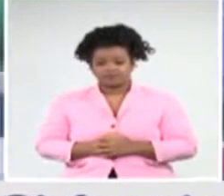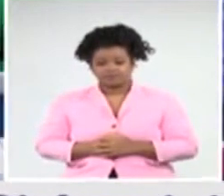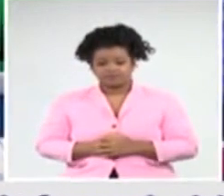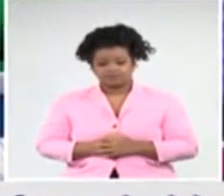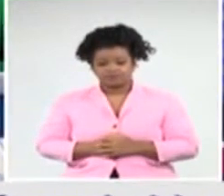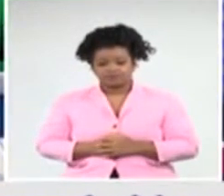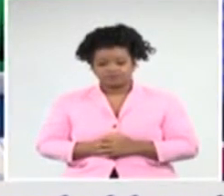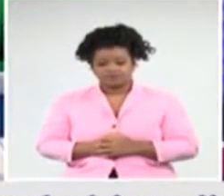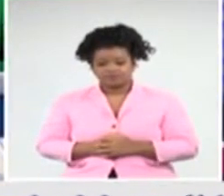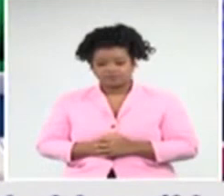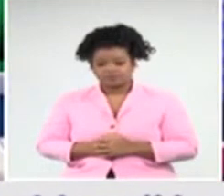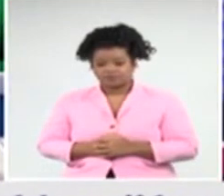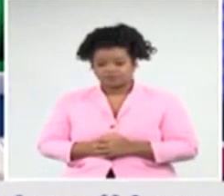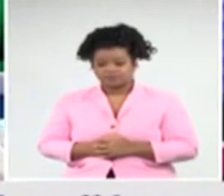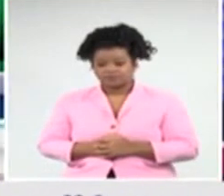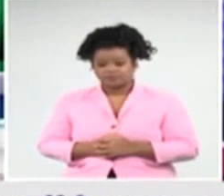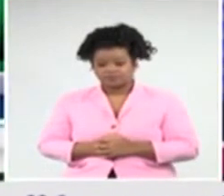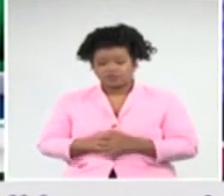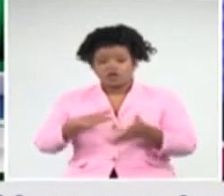realizaron